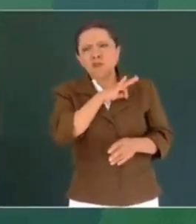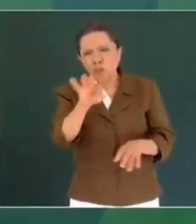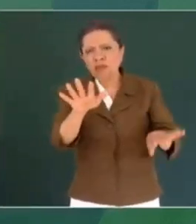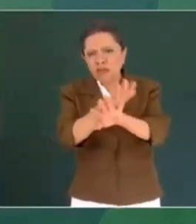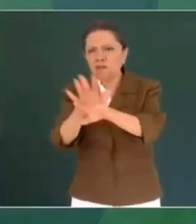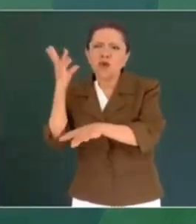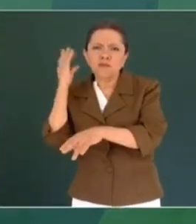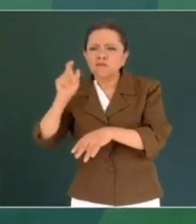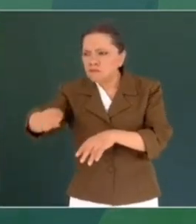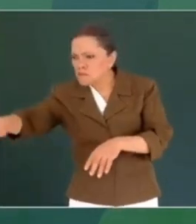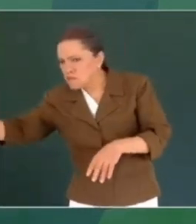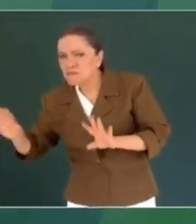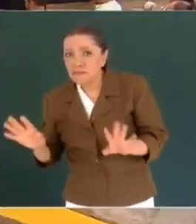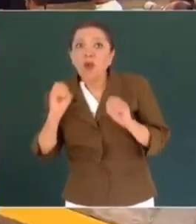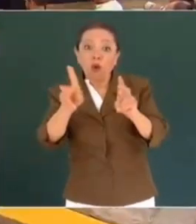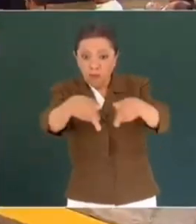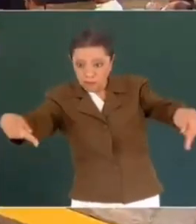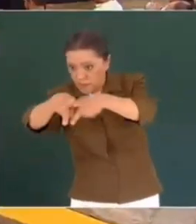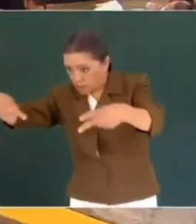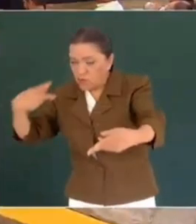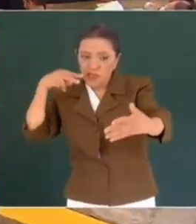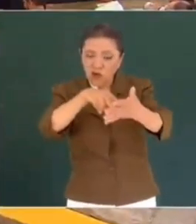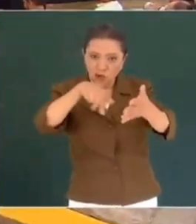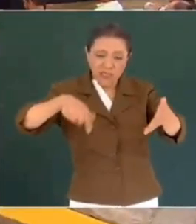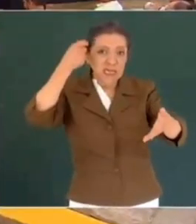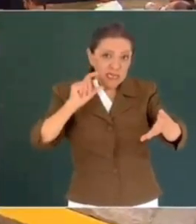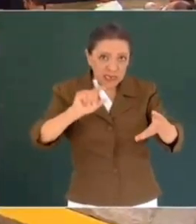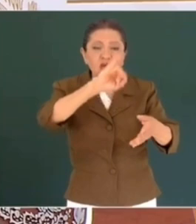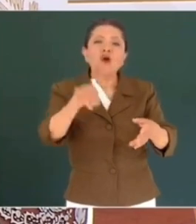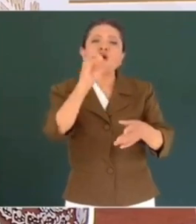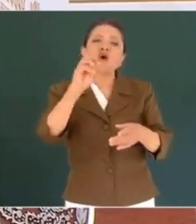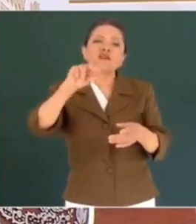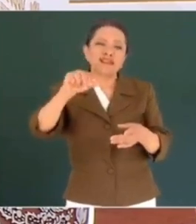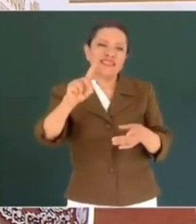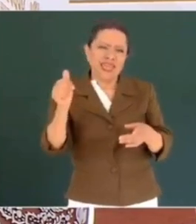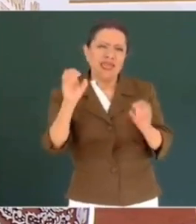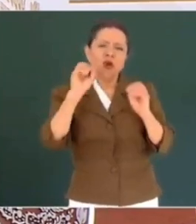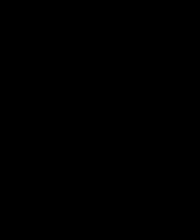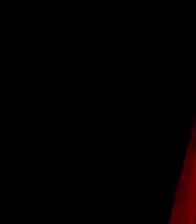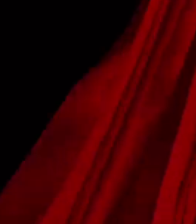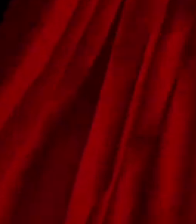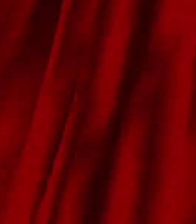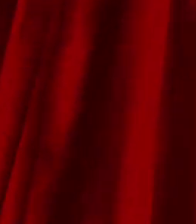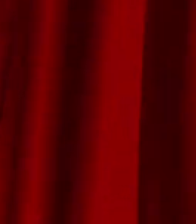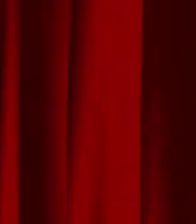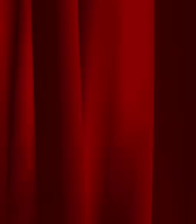La Jornada de Guerrero, o Sur, o cualquier otro periódico.